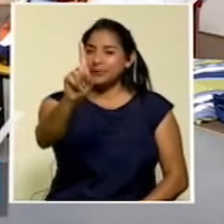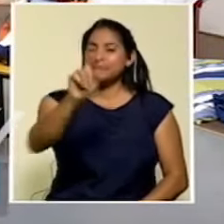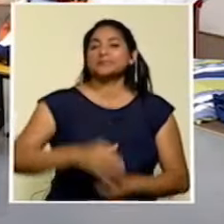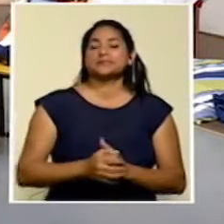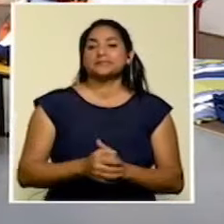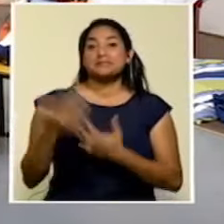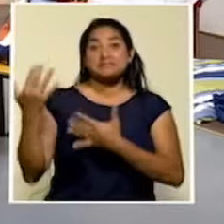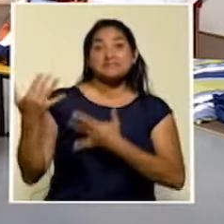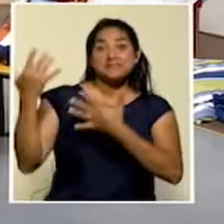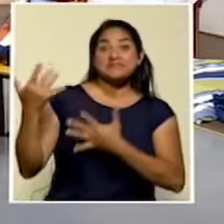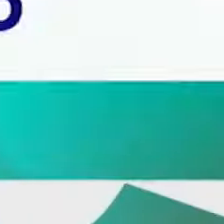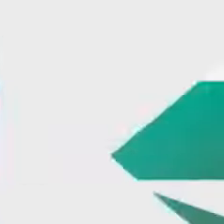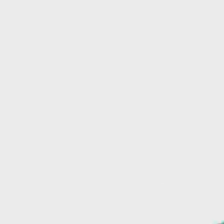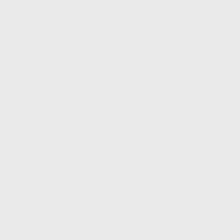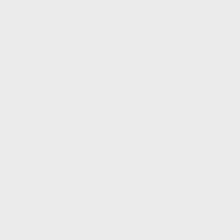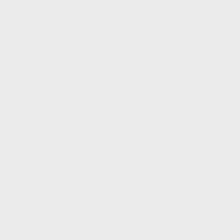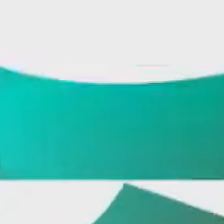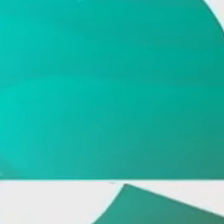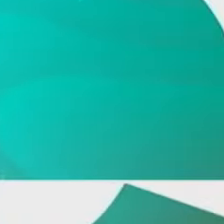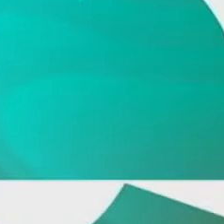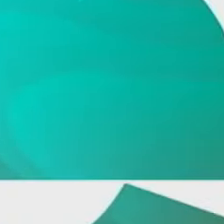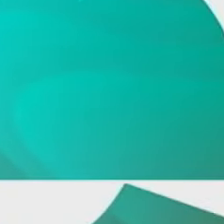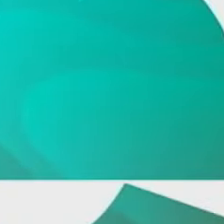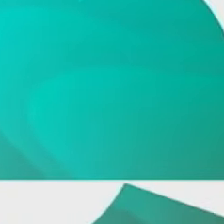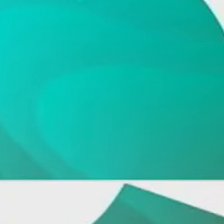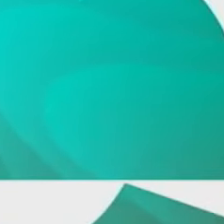8398-0071. ¡Los esperamos!